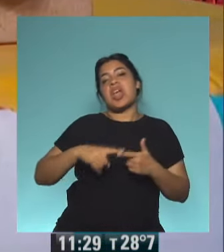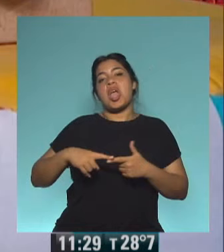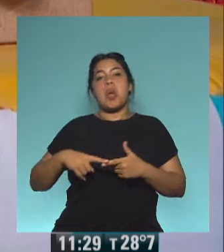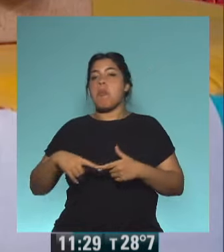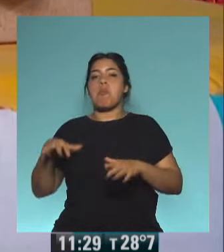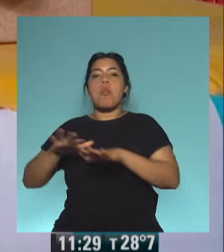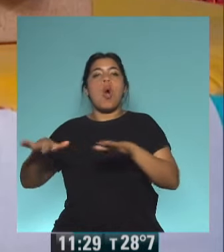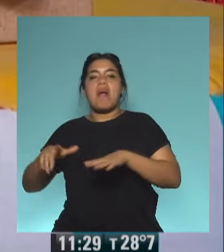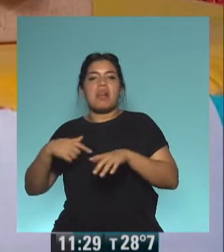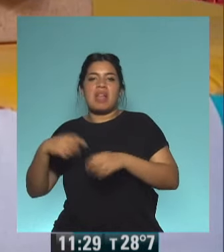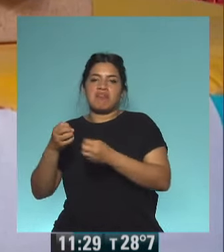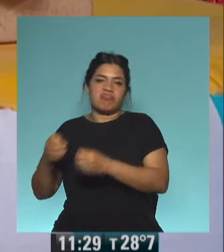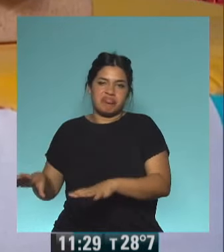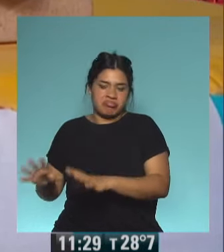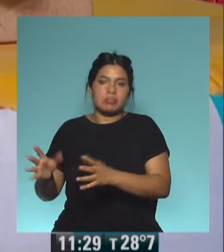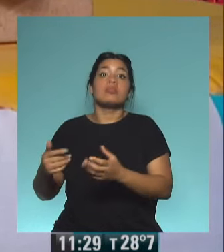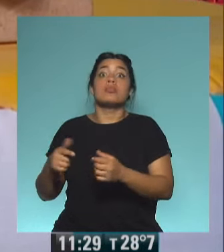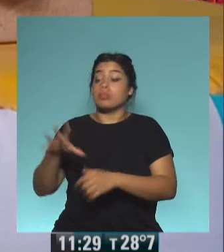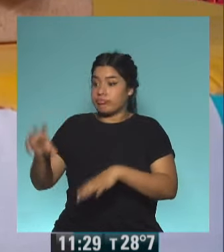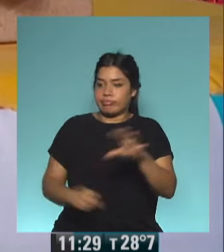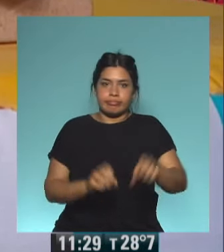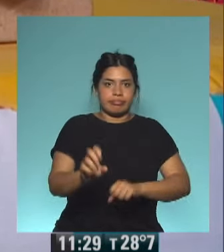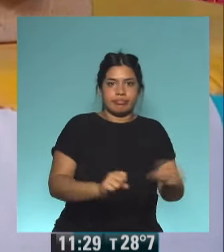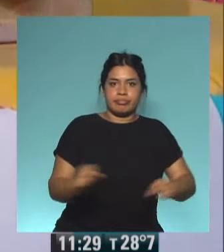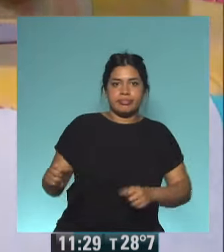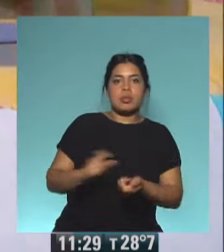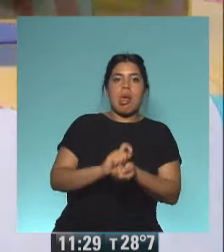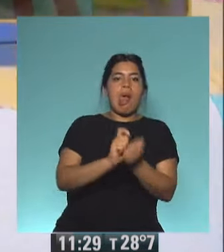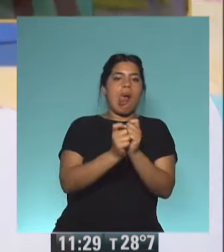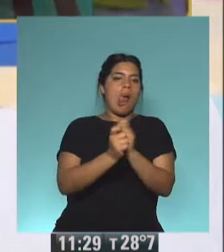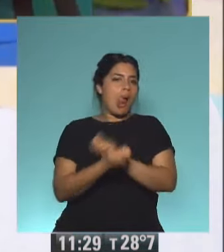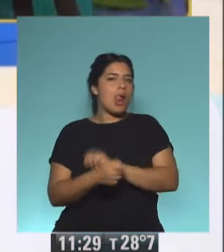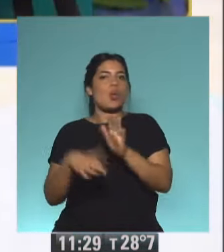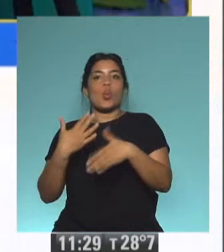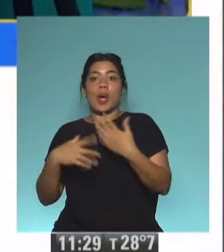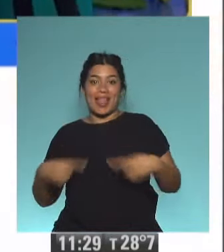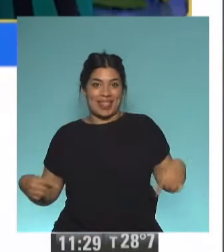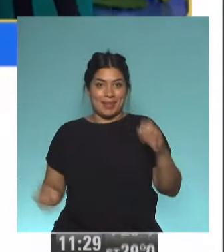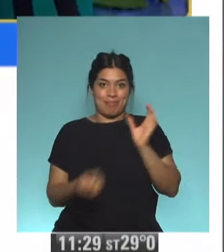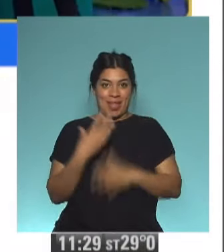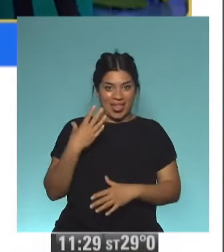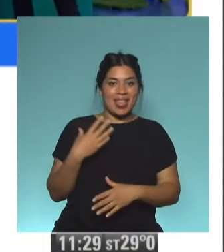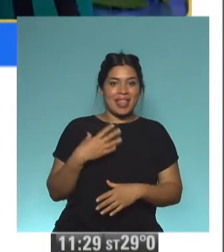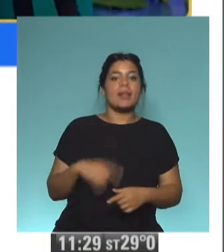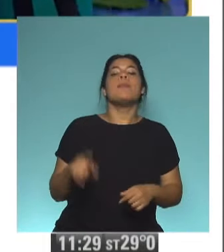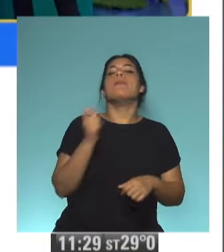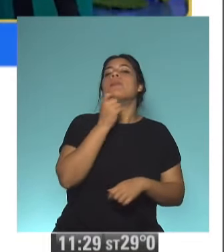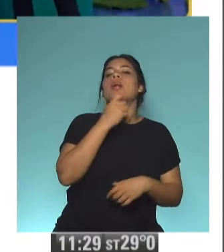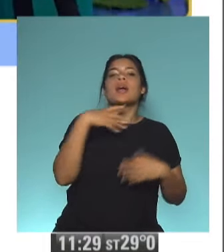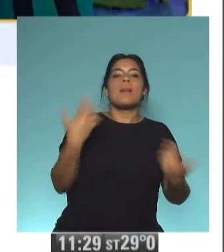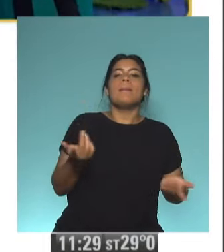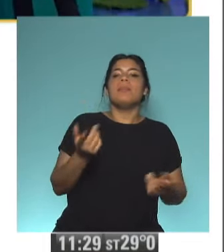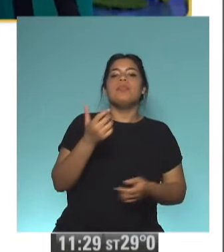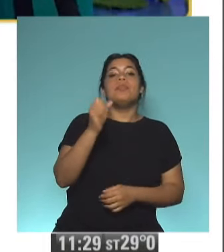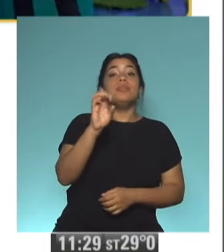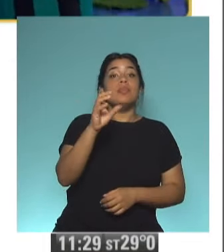uso y los voy convirtiendo en juguetes. En este caso, lo que estoy haciendo son